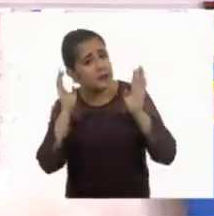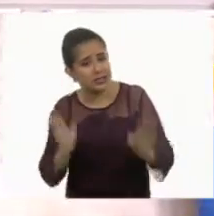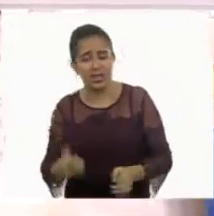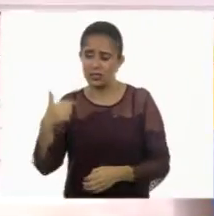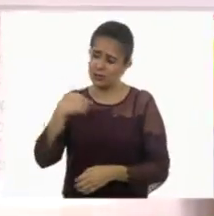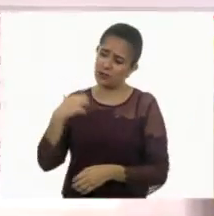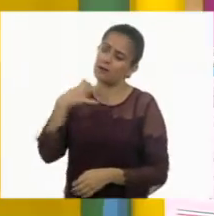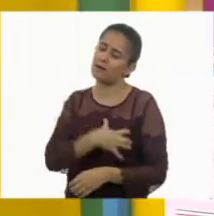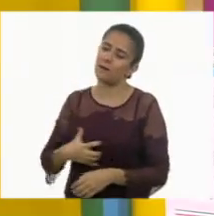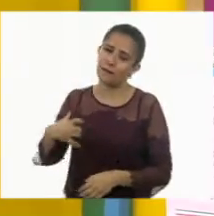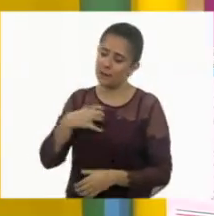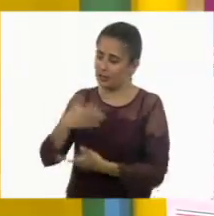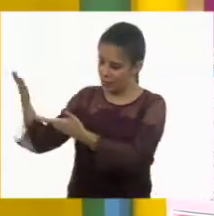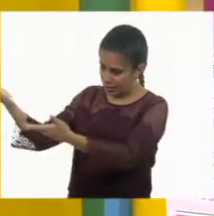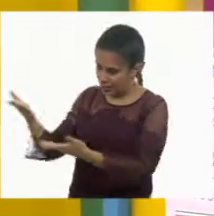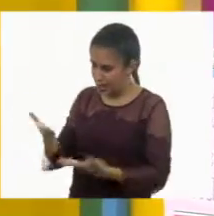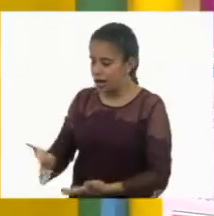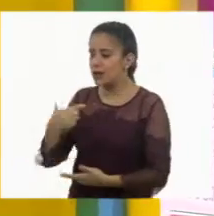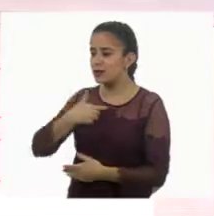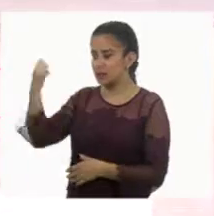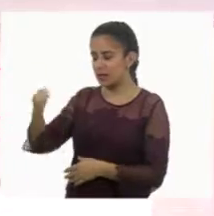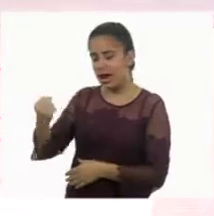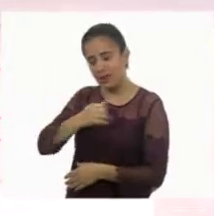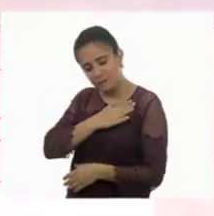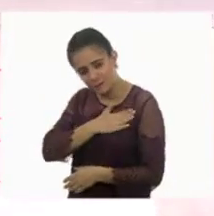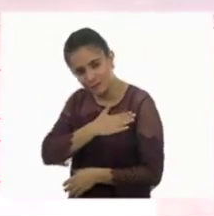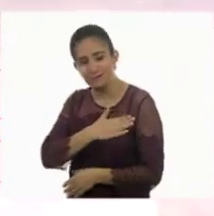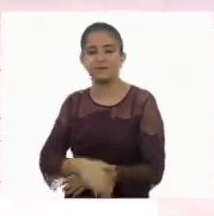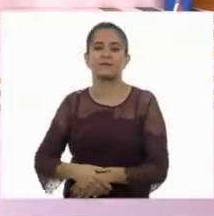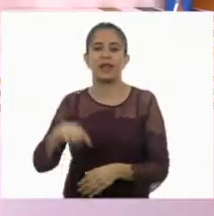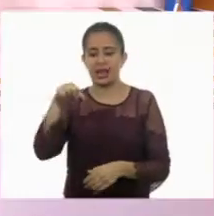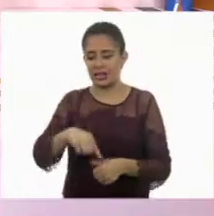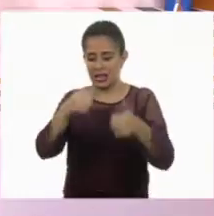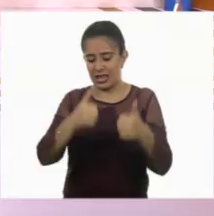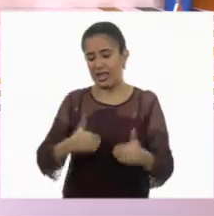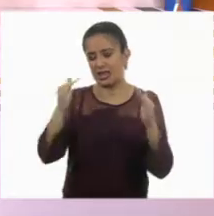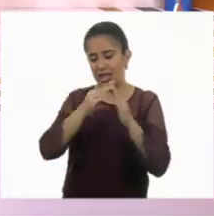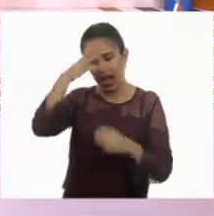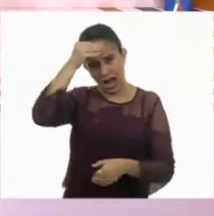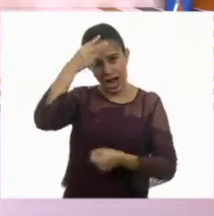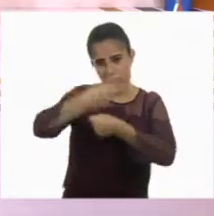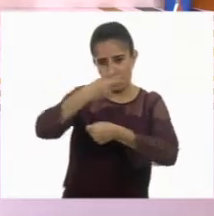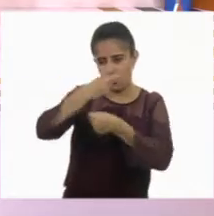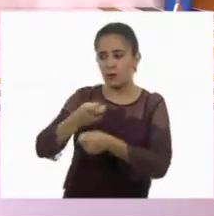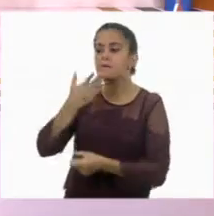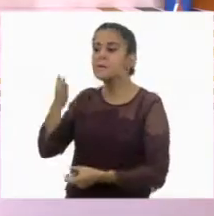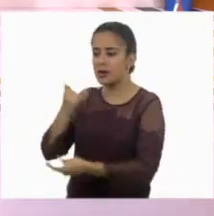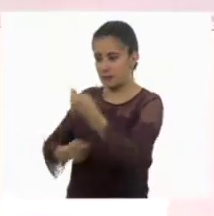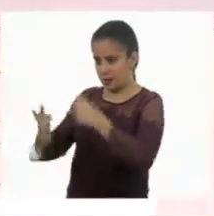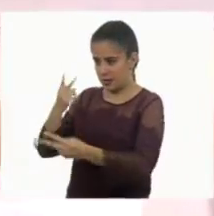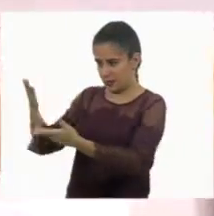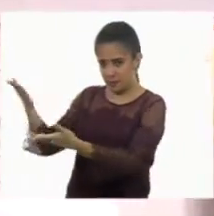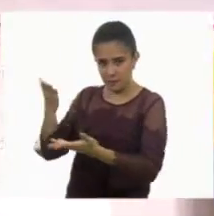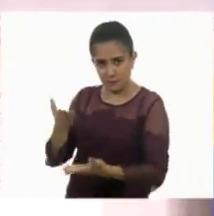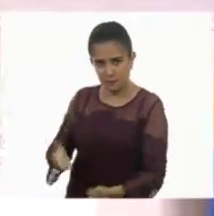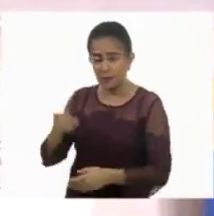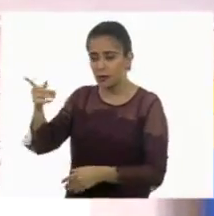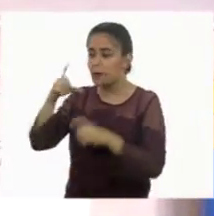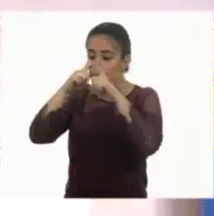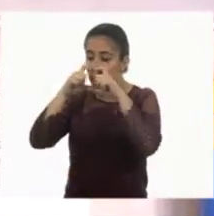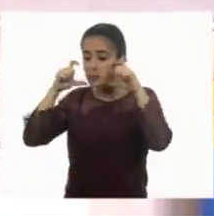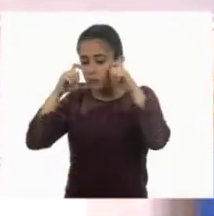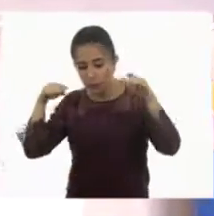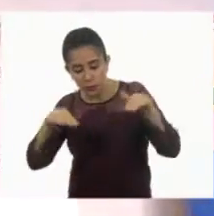muy contento de recibirte. Te saludo de corazón. Bienvenido a Aprende en Casa 2. Vamos a guardar el tapabocas. Máscara, claro.